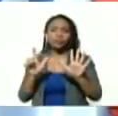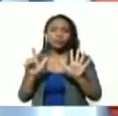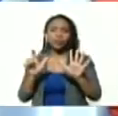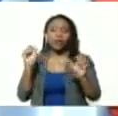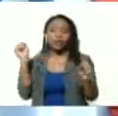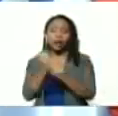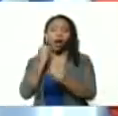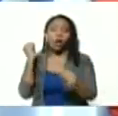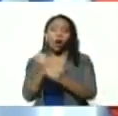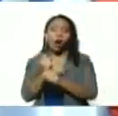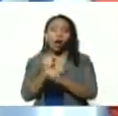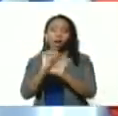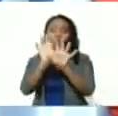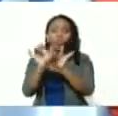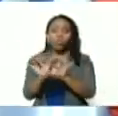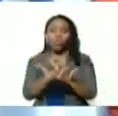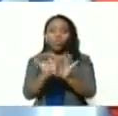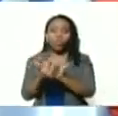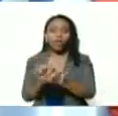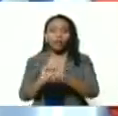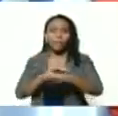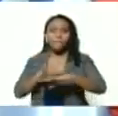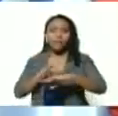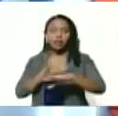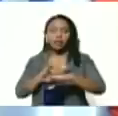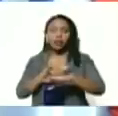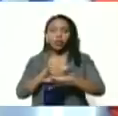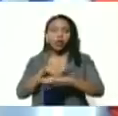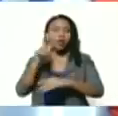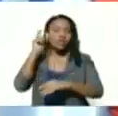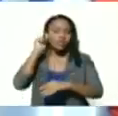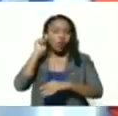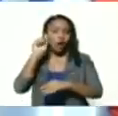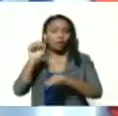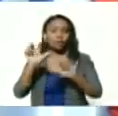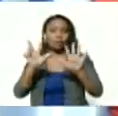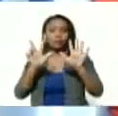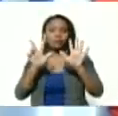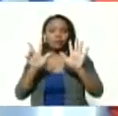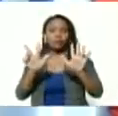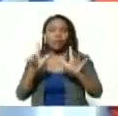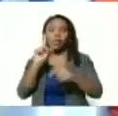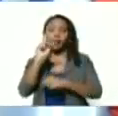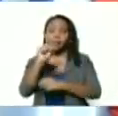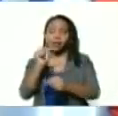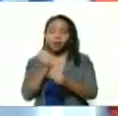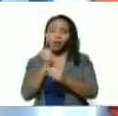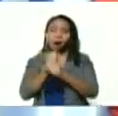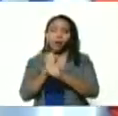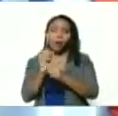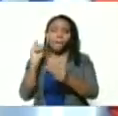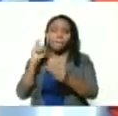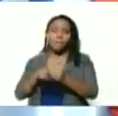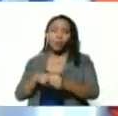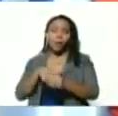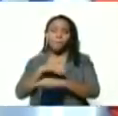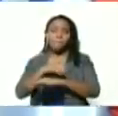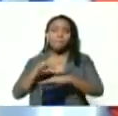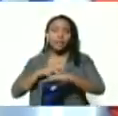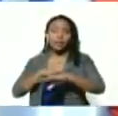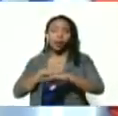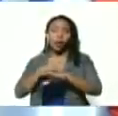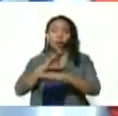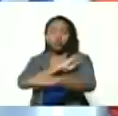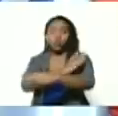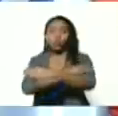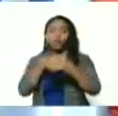laboraba en el área de contaduría del Ministerio, y Karen Rondón, también laboraba en el Ministerio del Poder Popular para